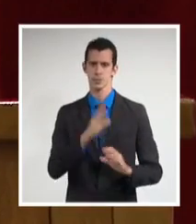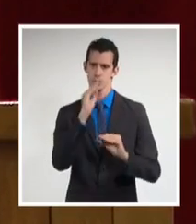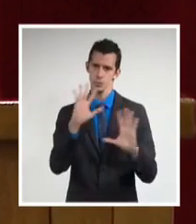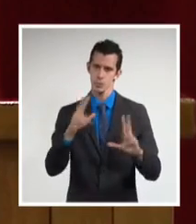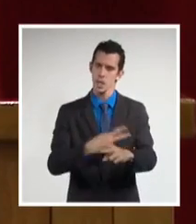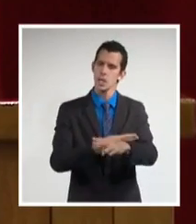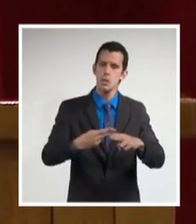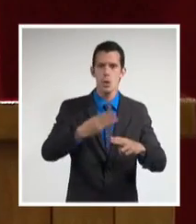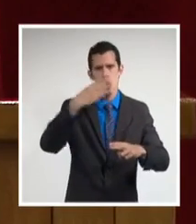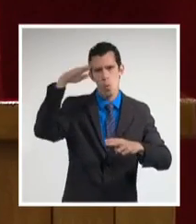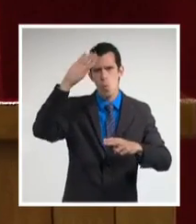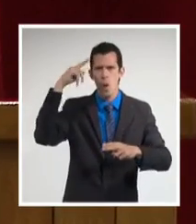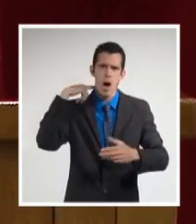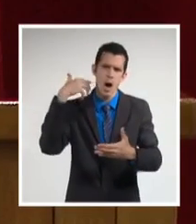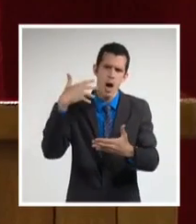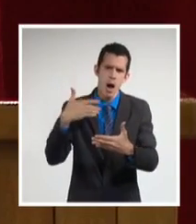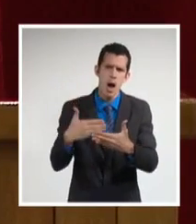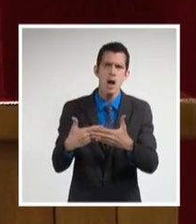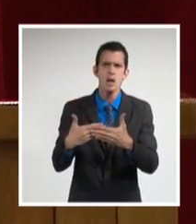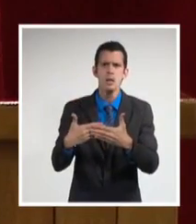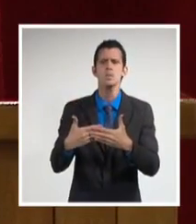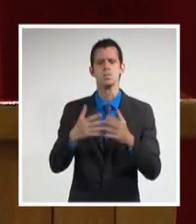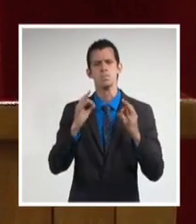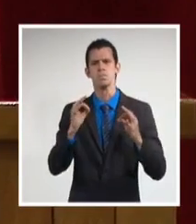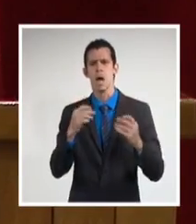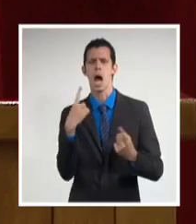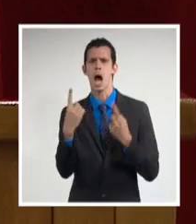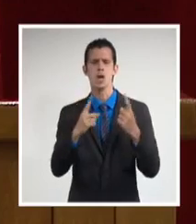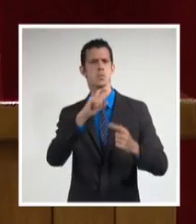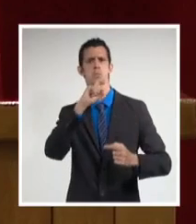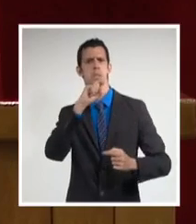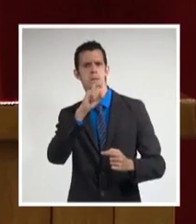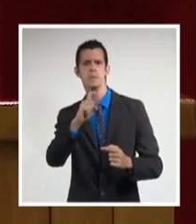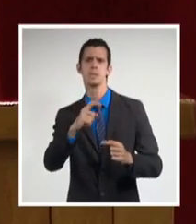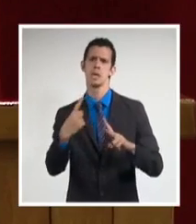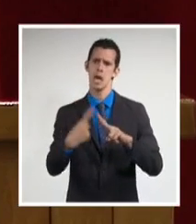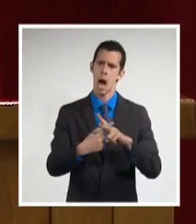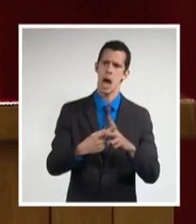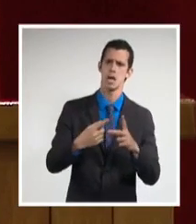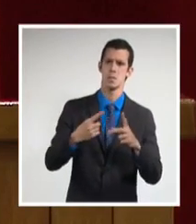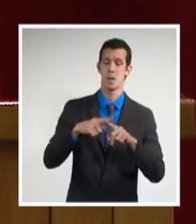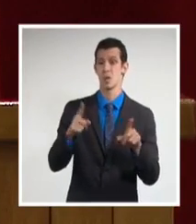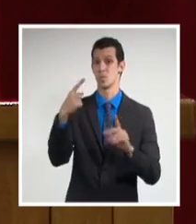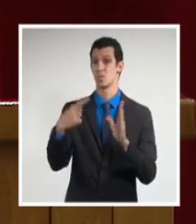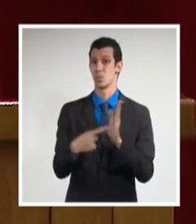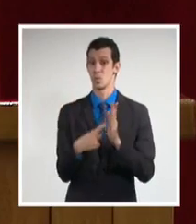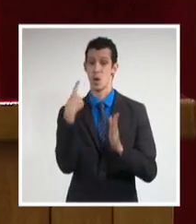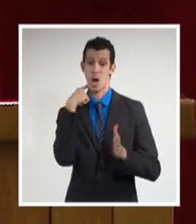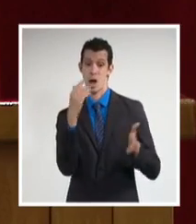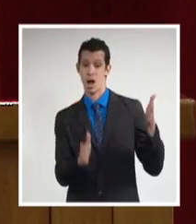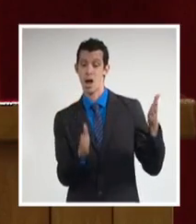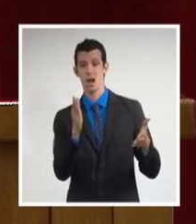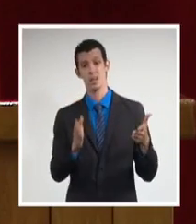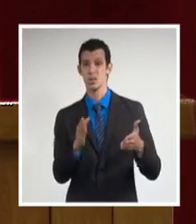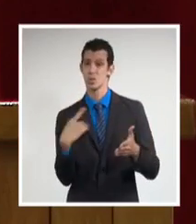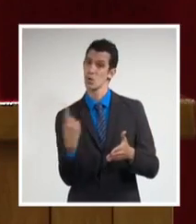actuales responsabilidades, habíamos vivido años tan plagados de desafíos y amenazas. Vencerlos es una